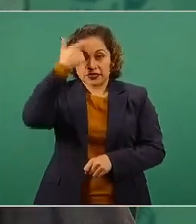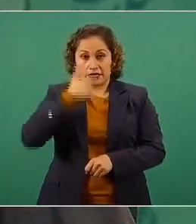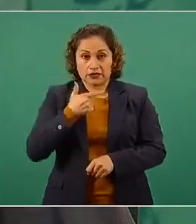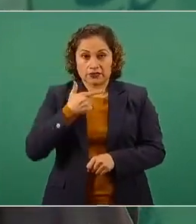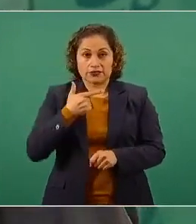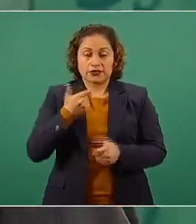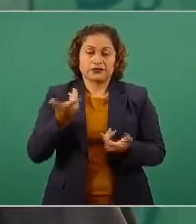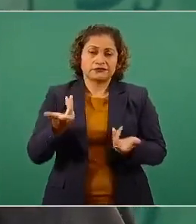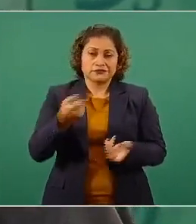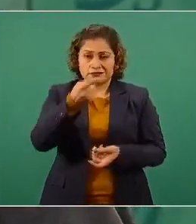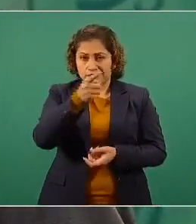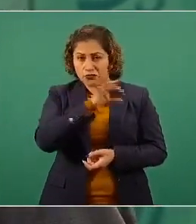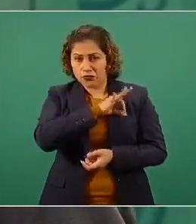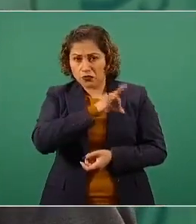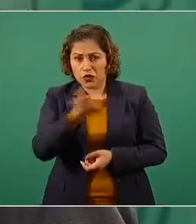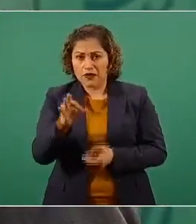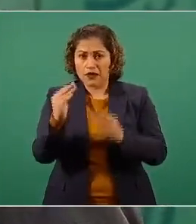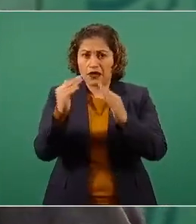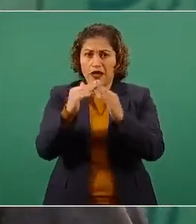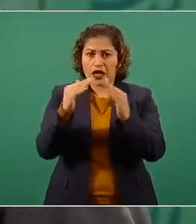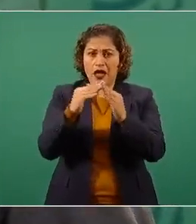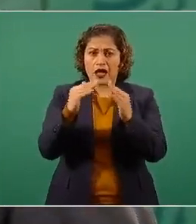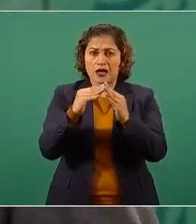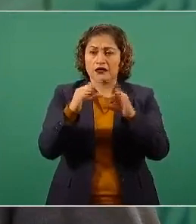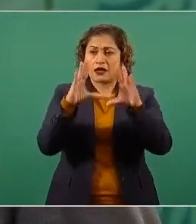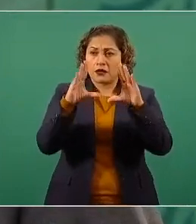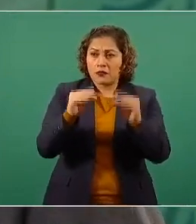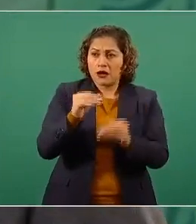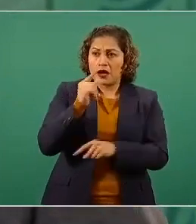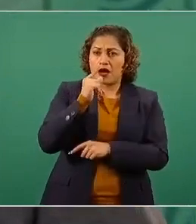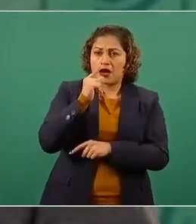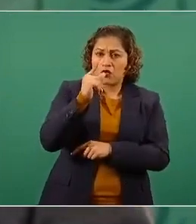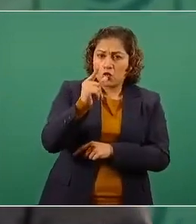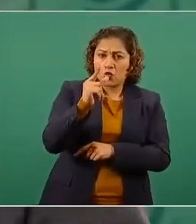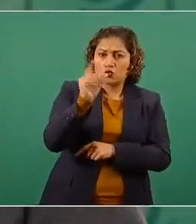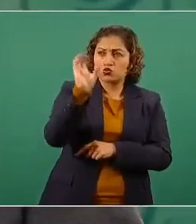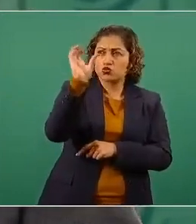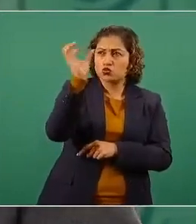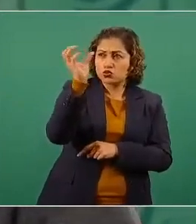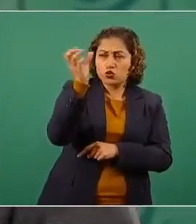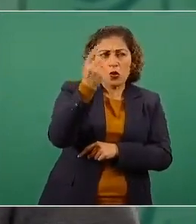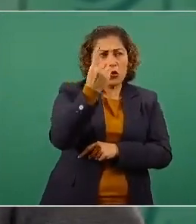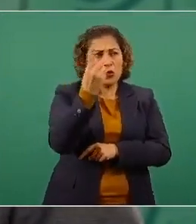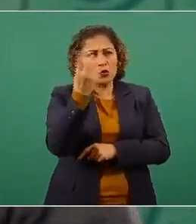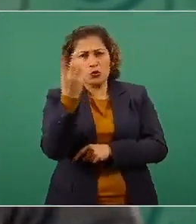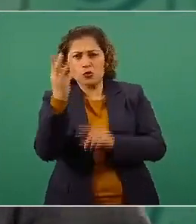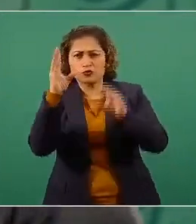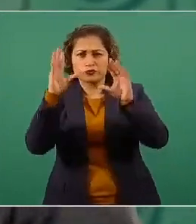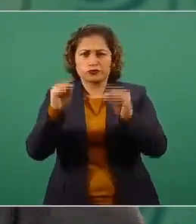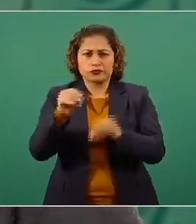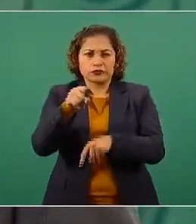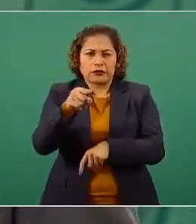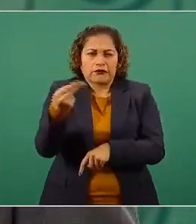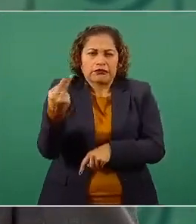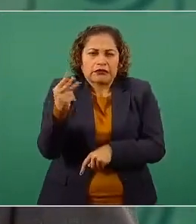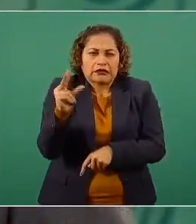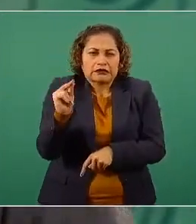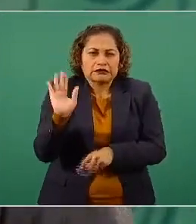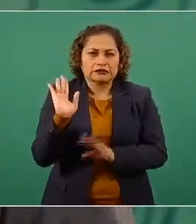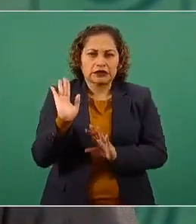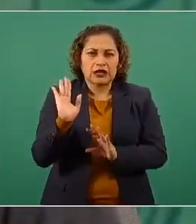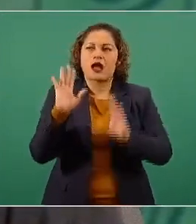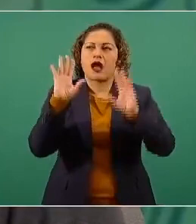si podemos apagar un foco, dos, lo que no sea tan